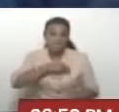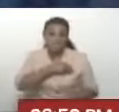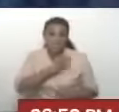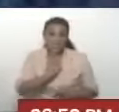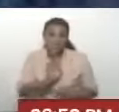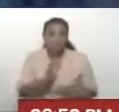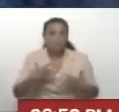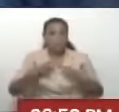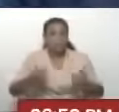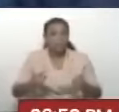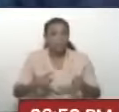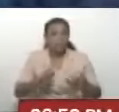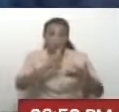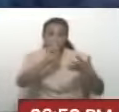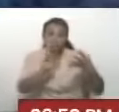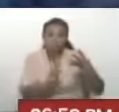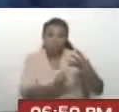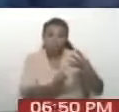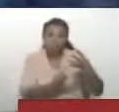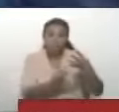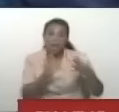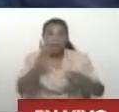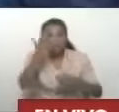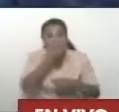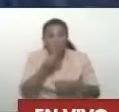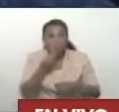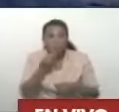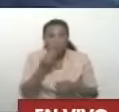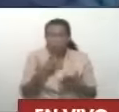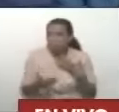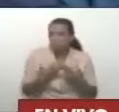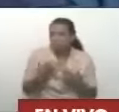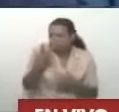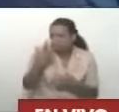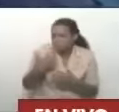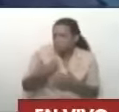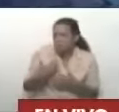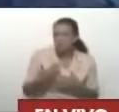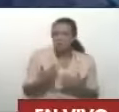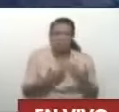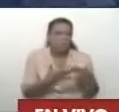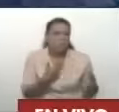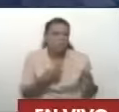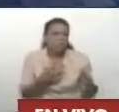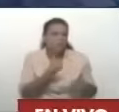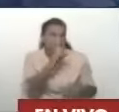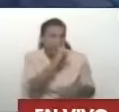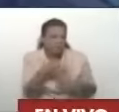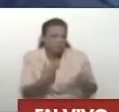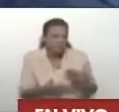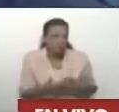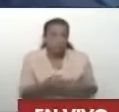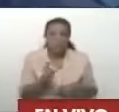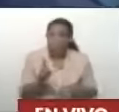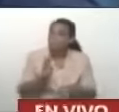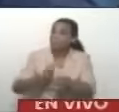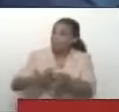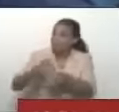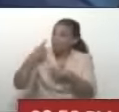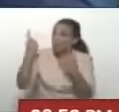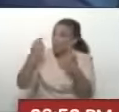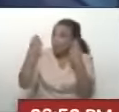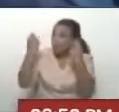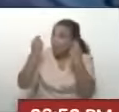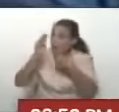la salud es un vértice bien importante, que los jóvenes no prestamos atención pues a esta edad, y bien necesario. Nosotros, bueno, buscamos